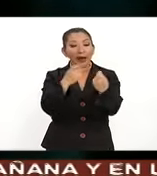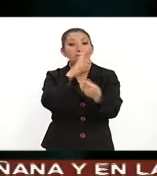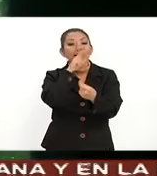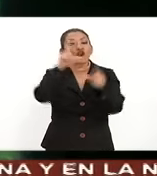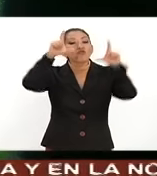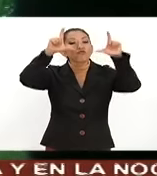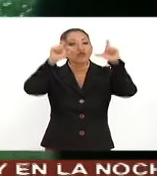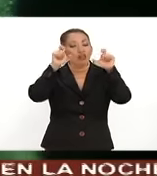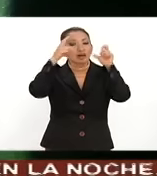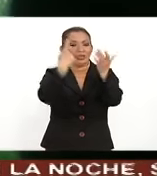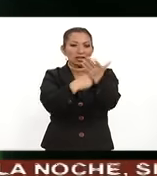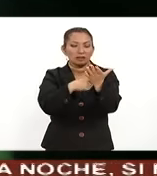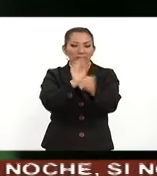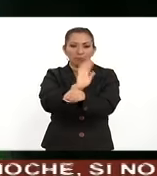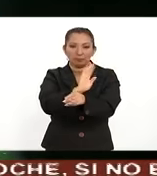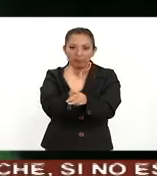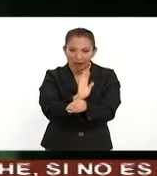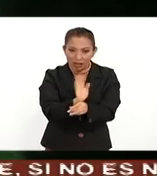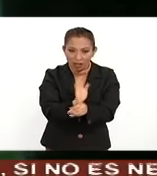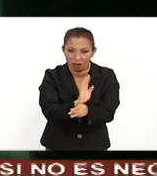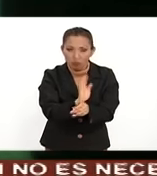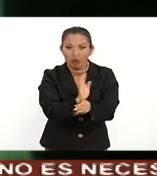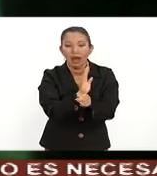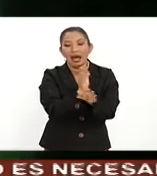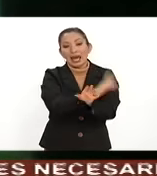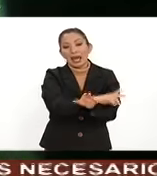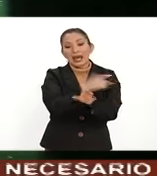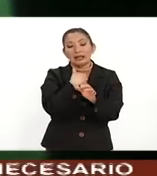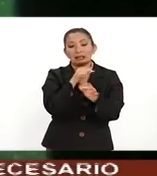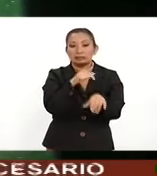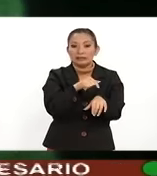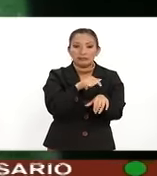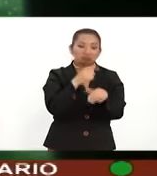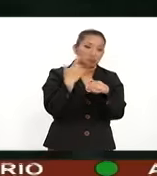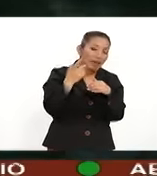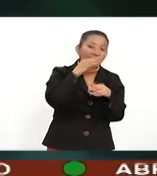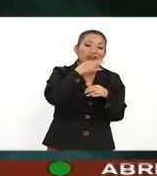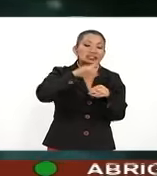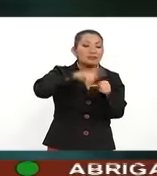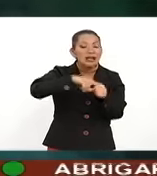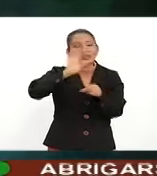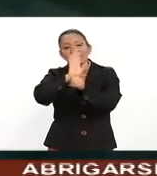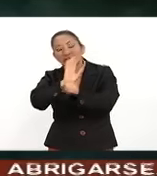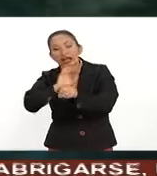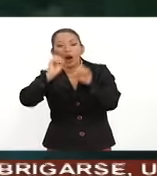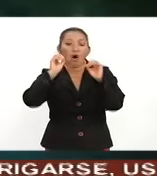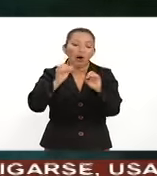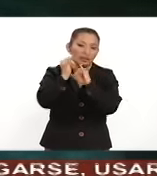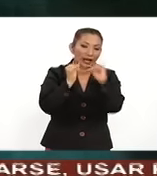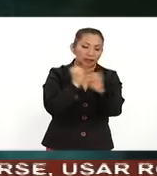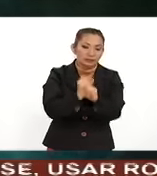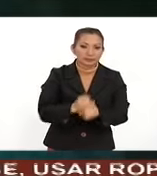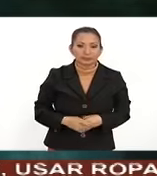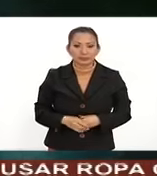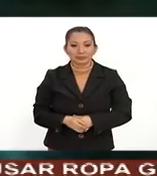mejor fotografía en un filme exhibido en versión limitada en festivales de cine o